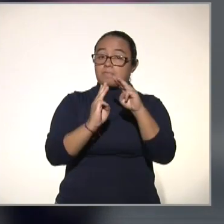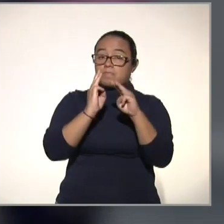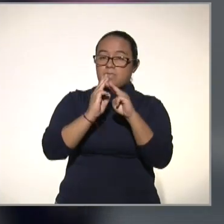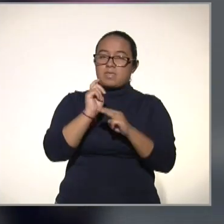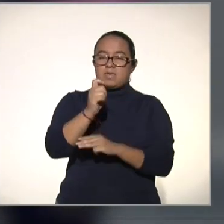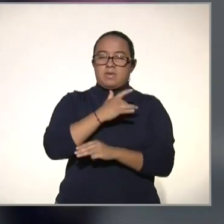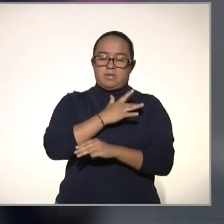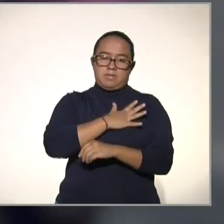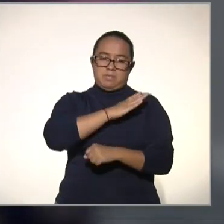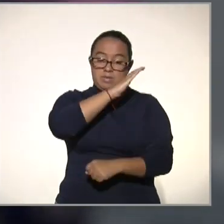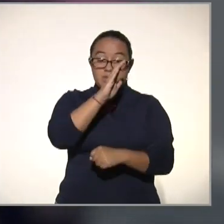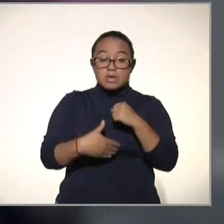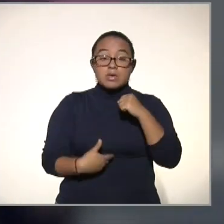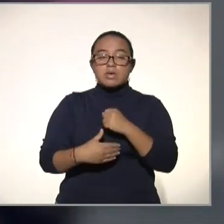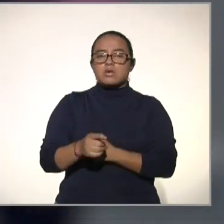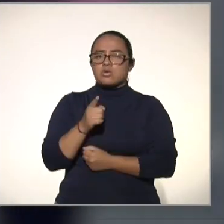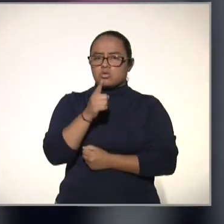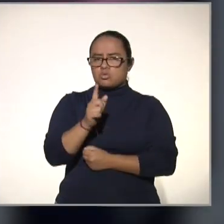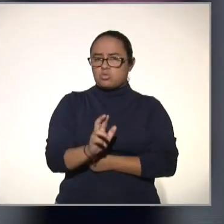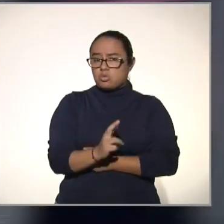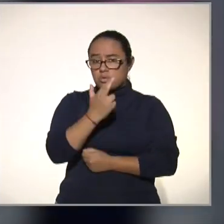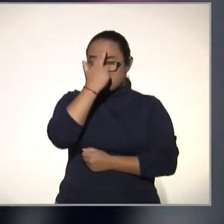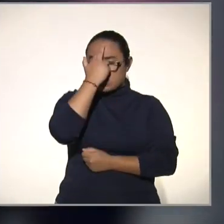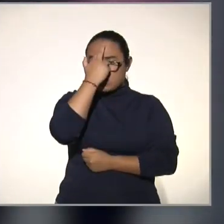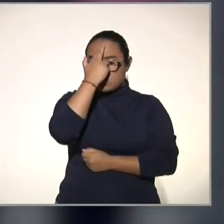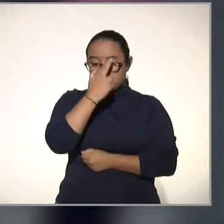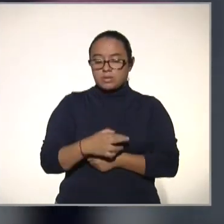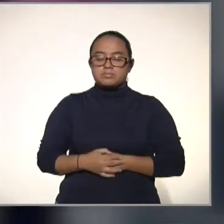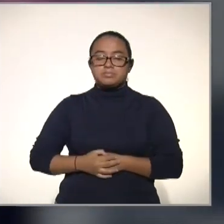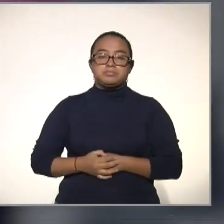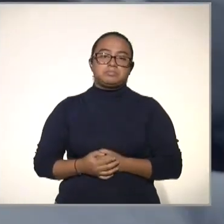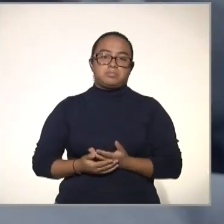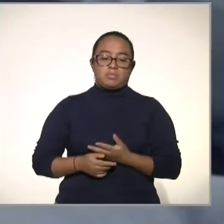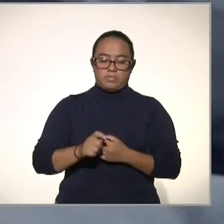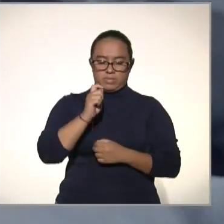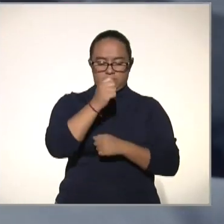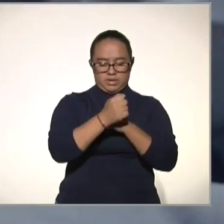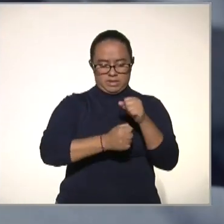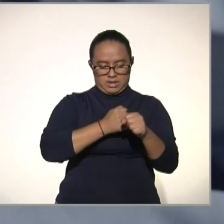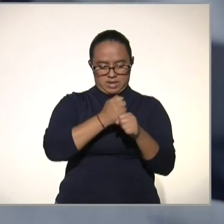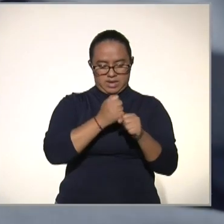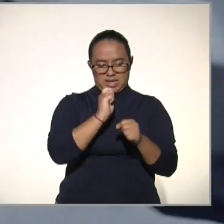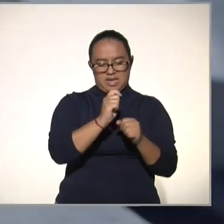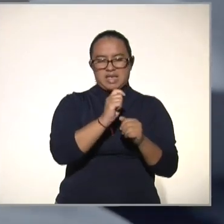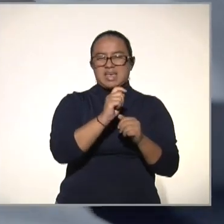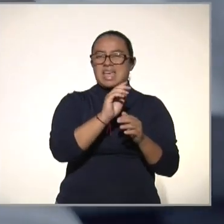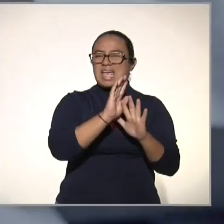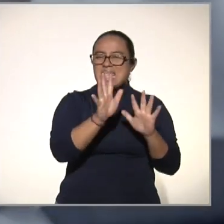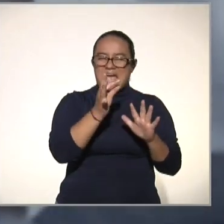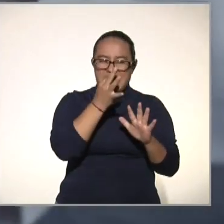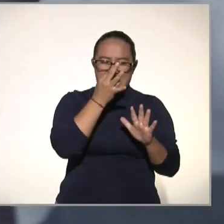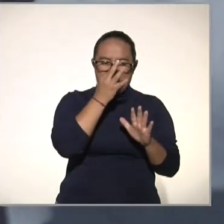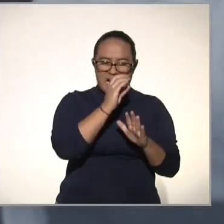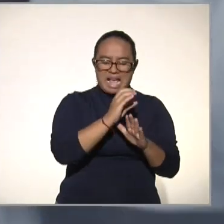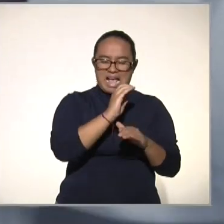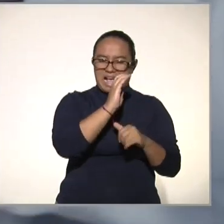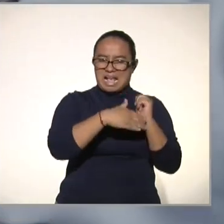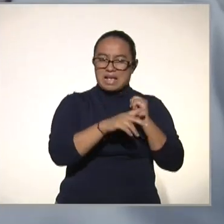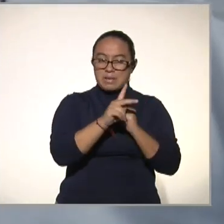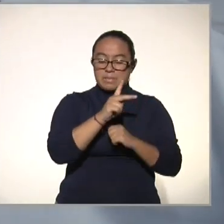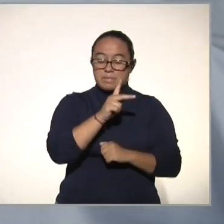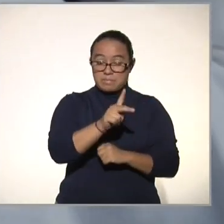la Menopausia, recuerda que durante los primeros años del climaterio, una mujer puede